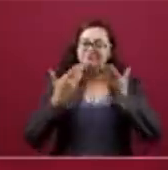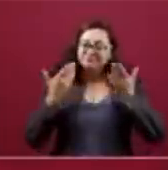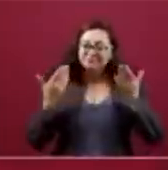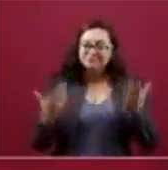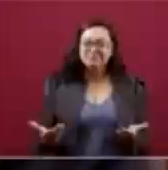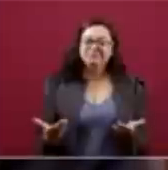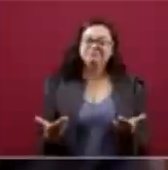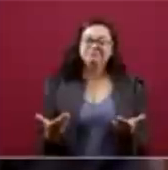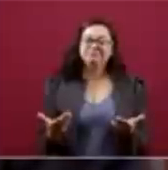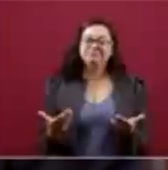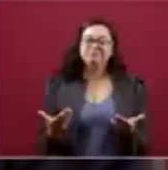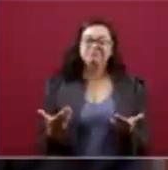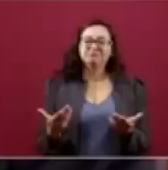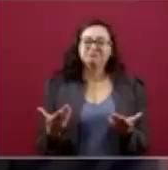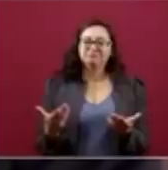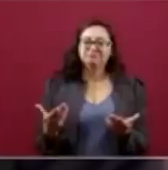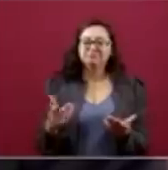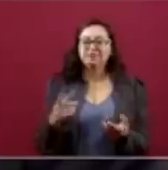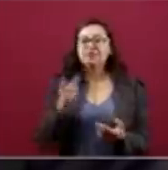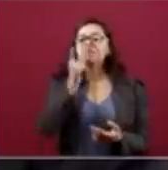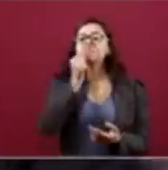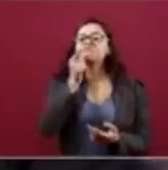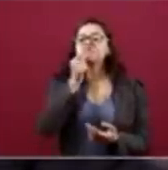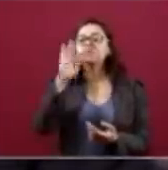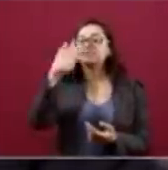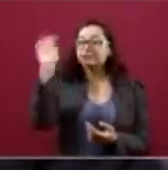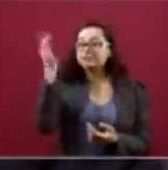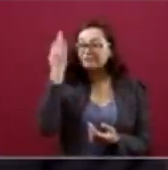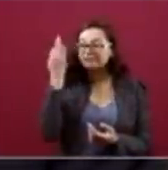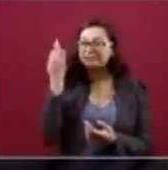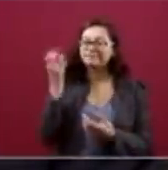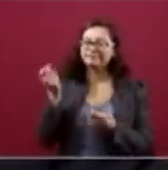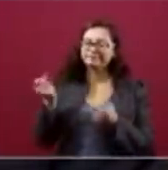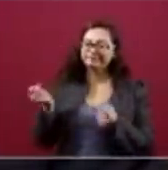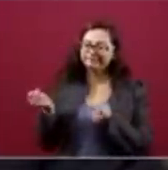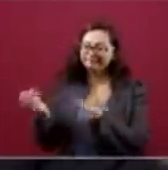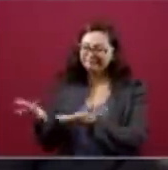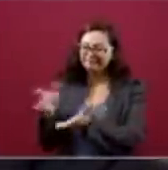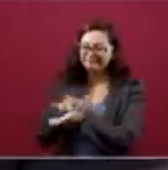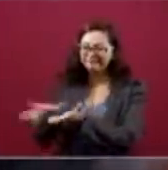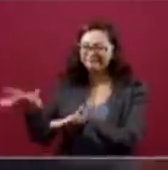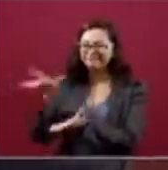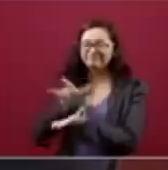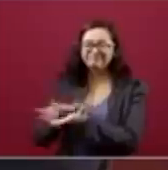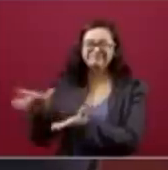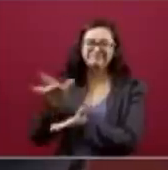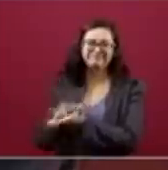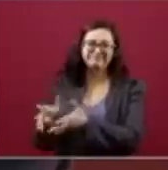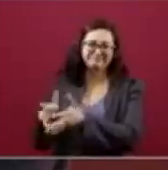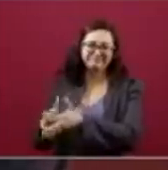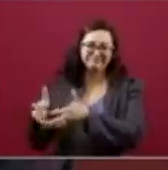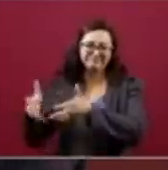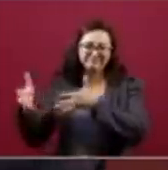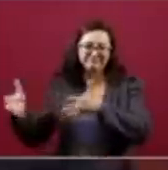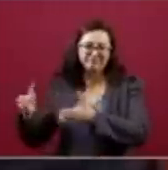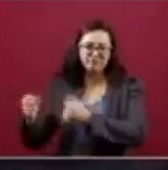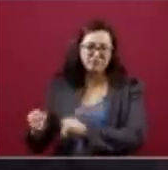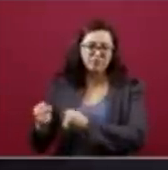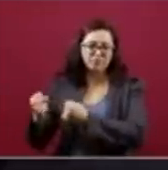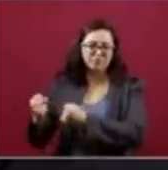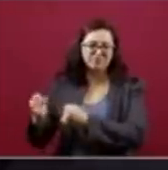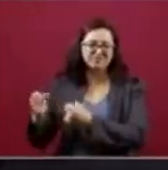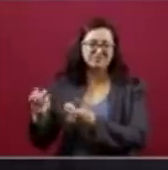a la Policía Federal, que tiene un sistema